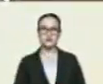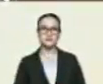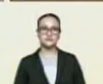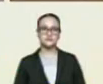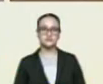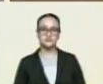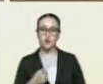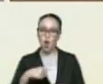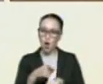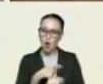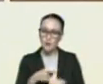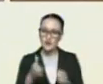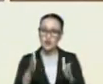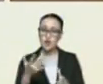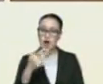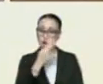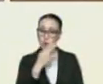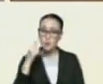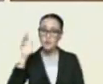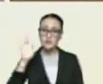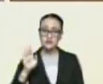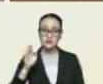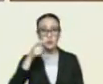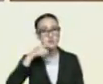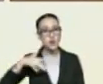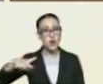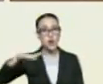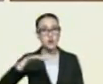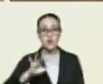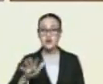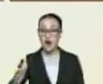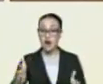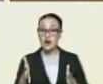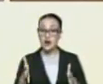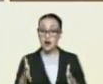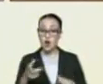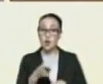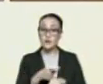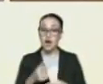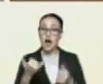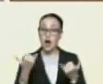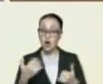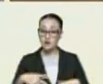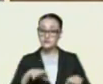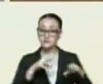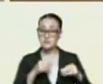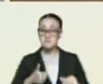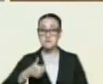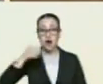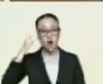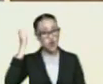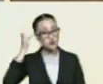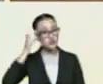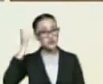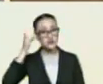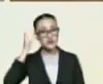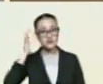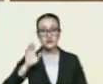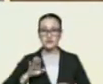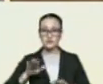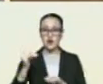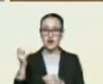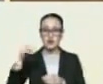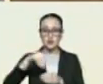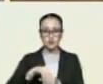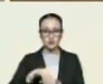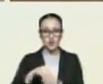gobernadoras y gobernadoras, tienen un compromiso con su pueblo. Ya ganaron la elección, ahora asumemos más conciencia a favor de este modelo de